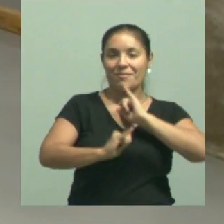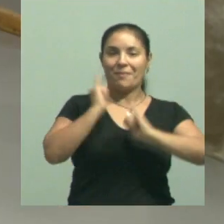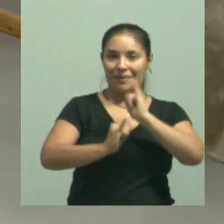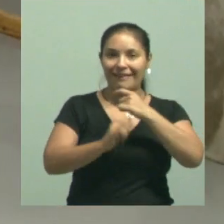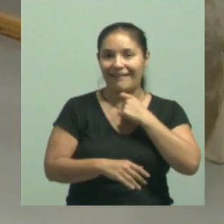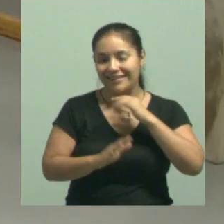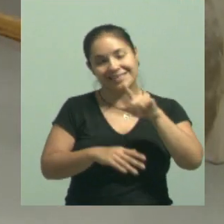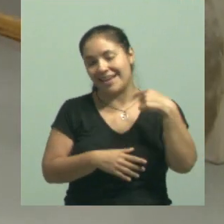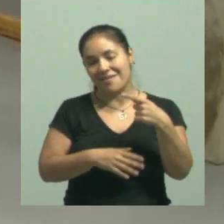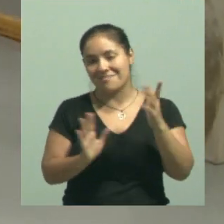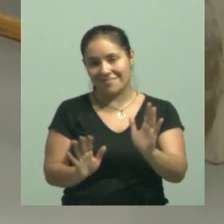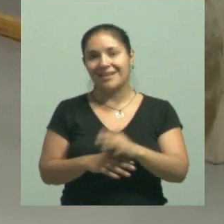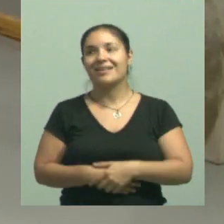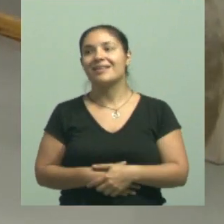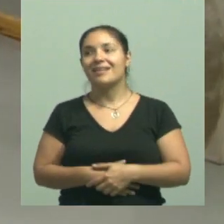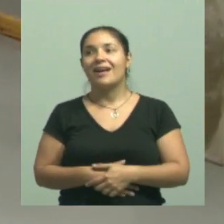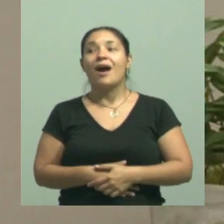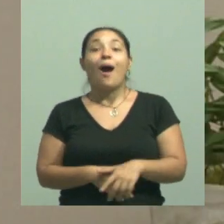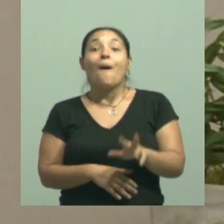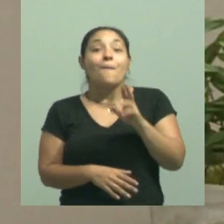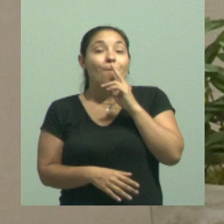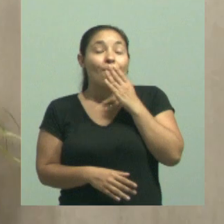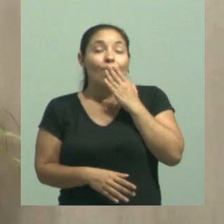a todo el equipo que la próxima Miro viene a la cámara, ¿ok? Sí.